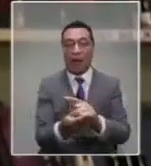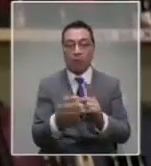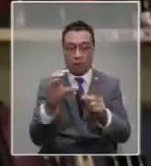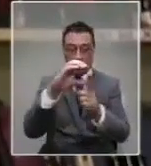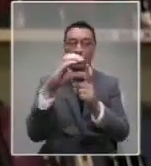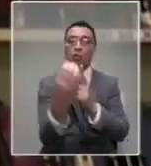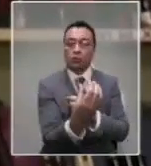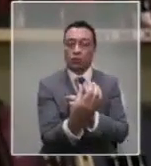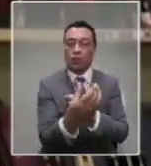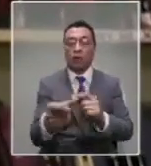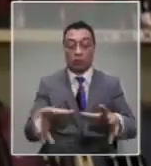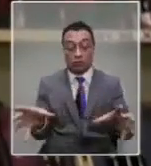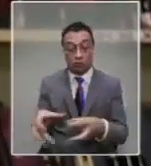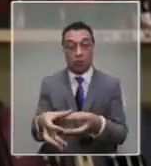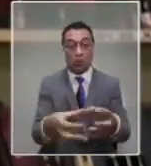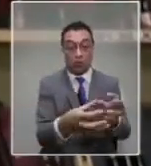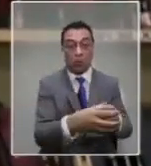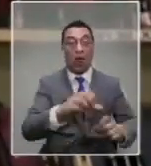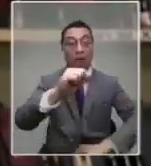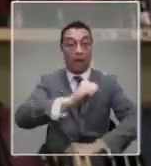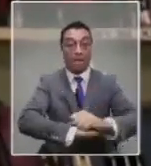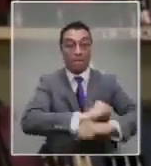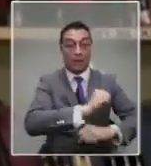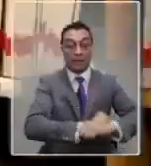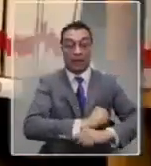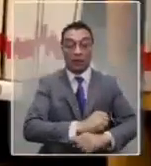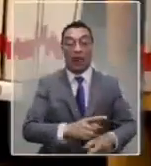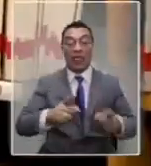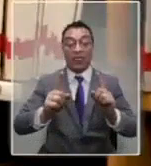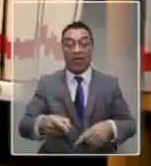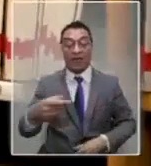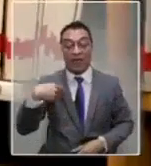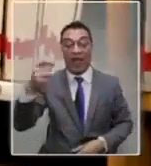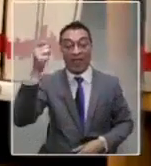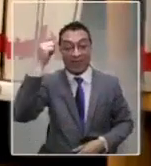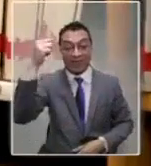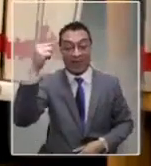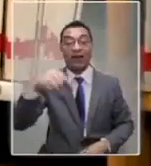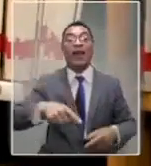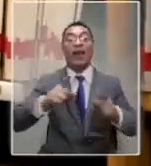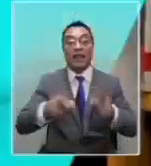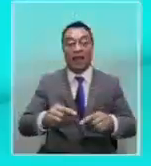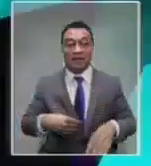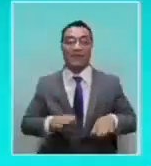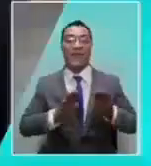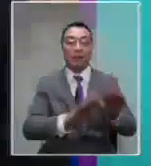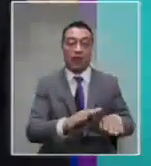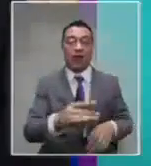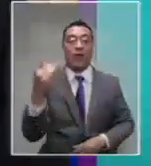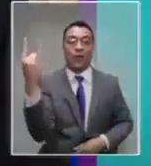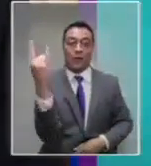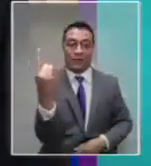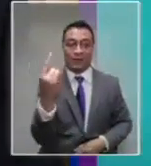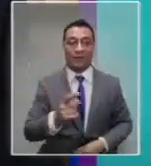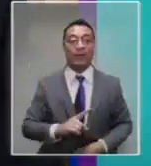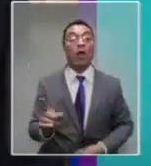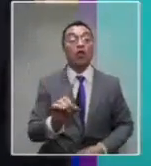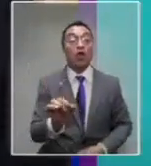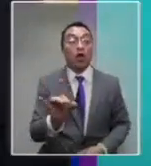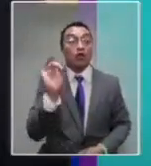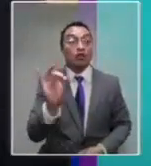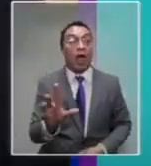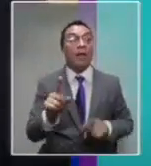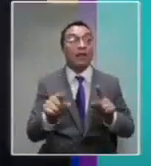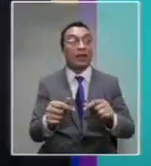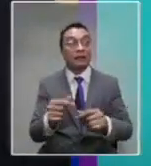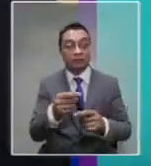tenemos que generar una cultura. Las organizaciones de empresarios tienen que entender que tienen que apoyar a las universidades, porque no